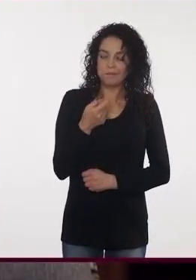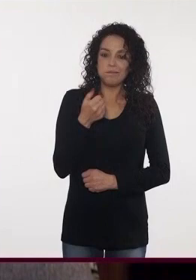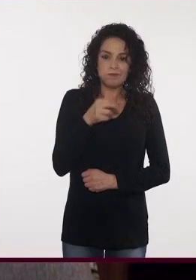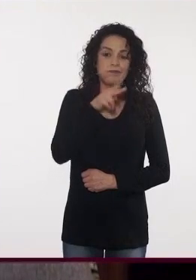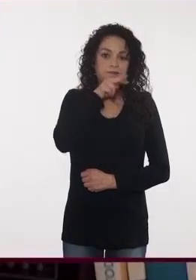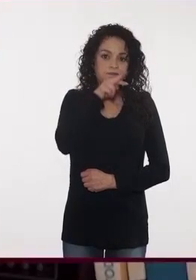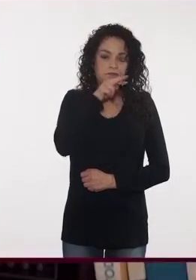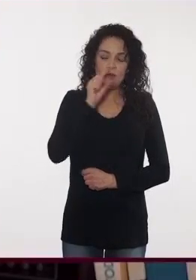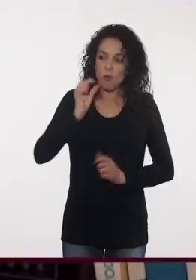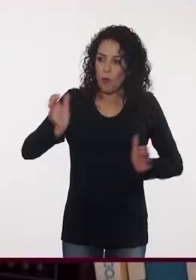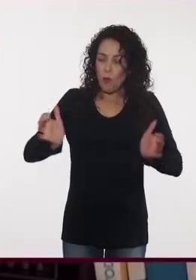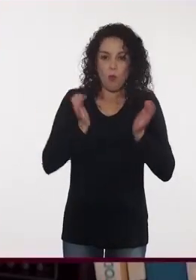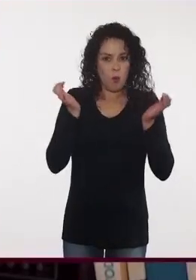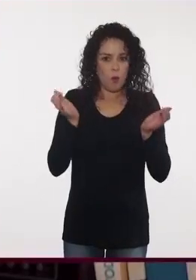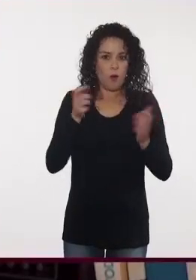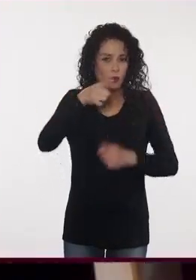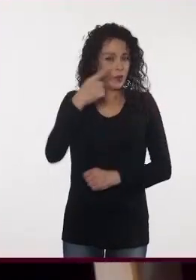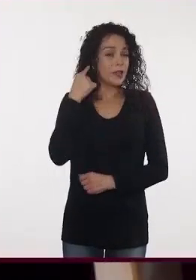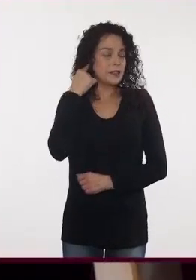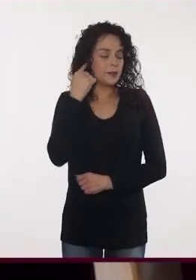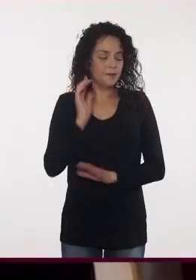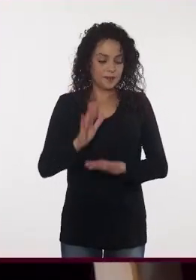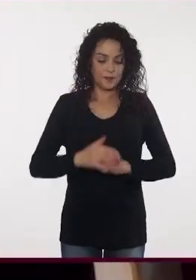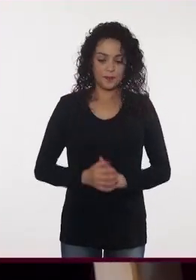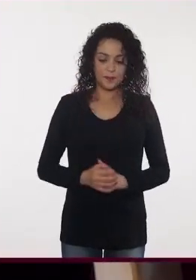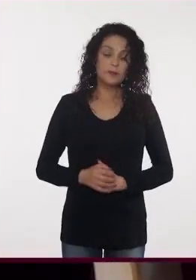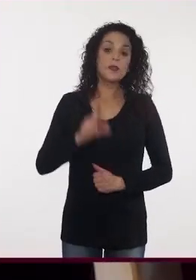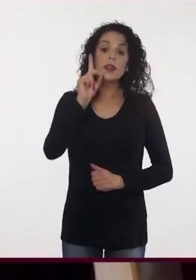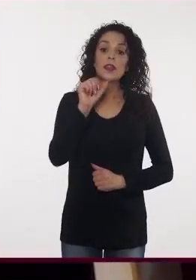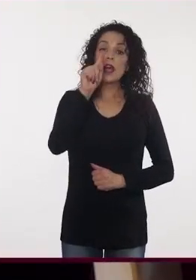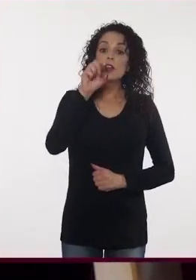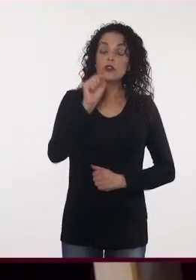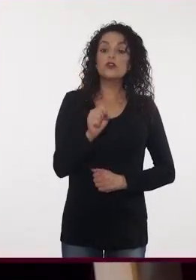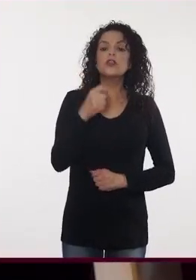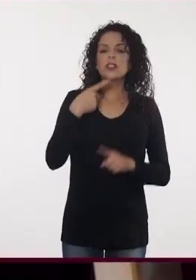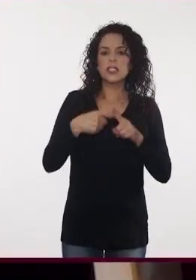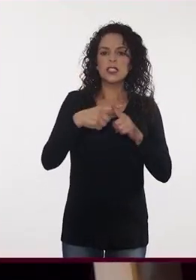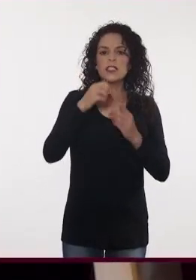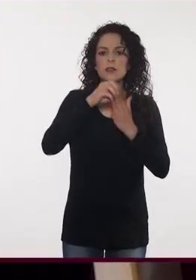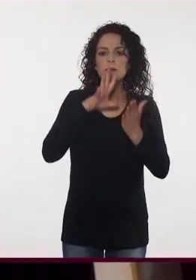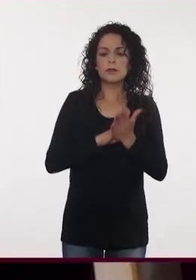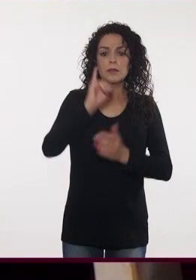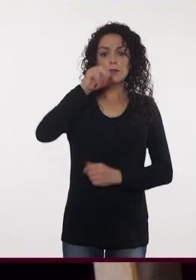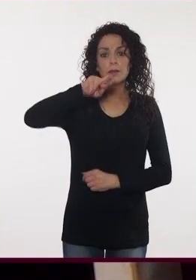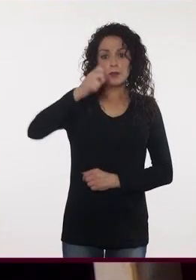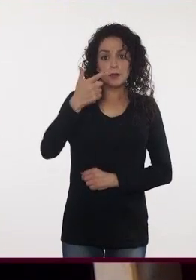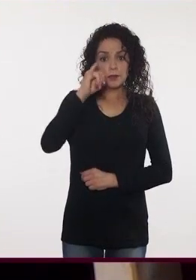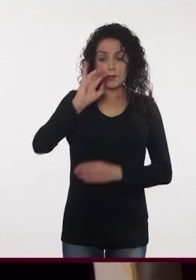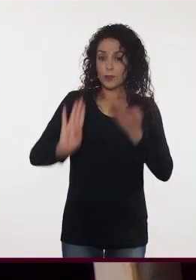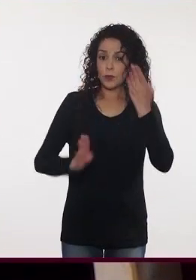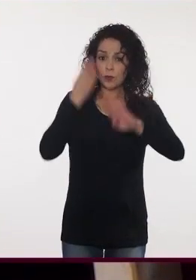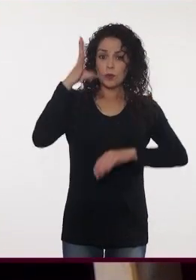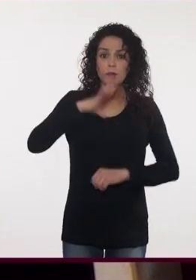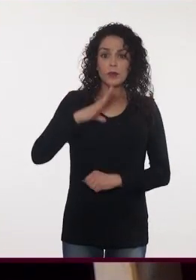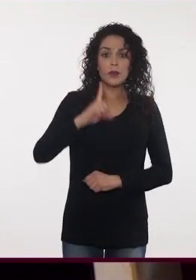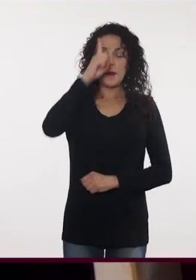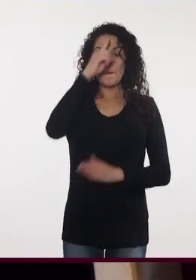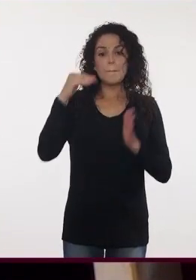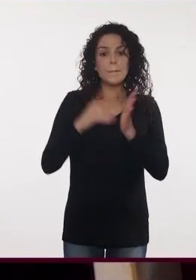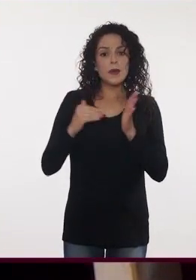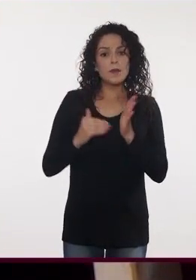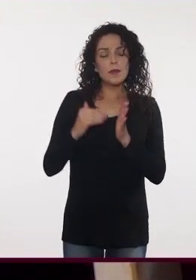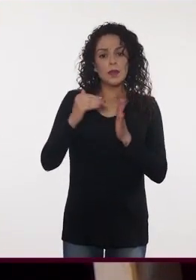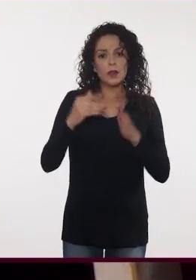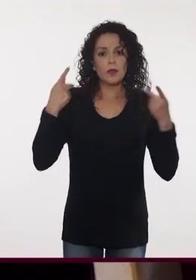sorprendida. Escuchen esto. De acuerdo con datos del INEGI, en el mundo existen casi 1,000 millones